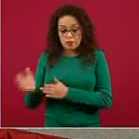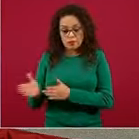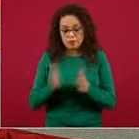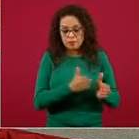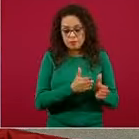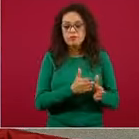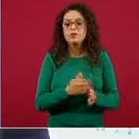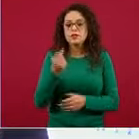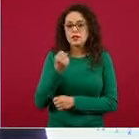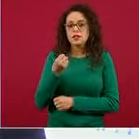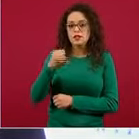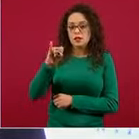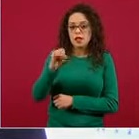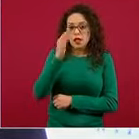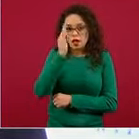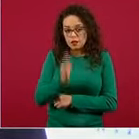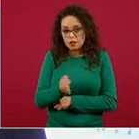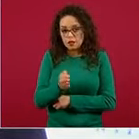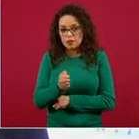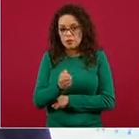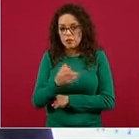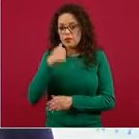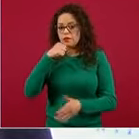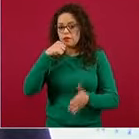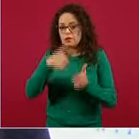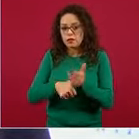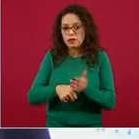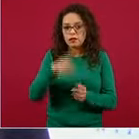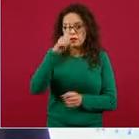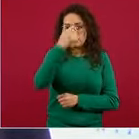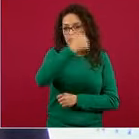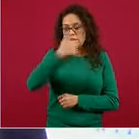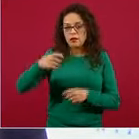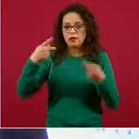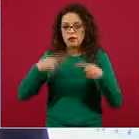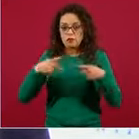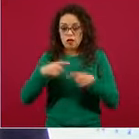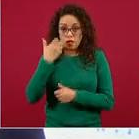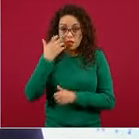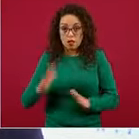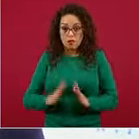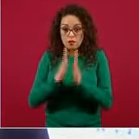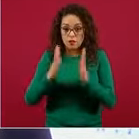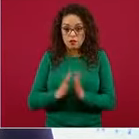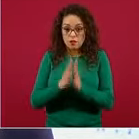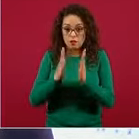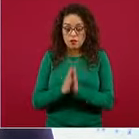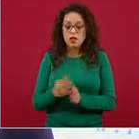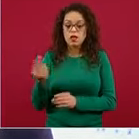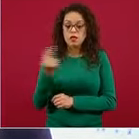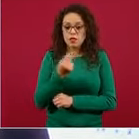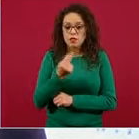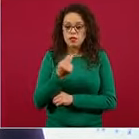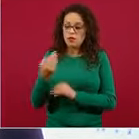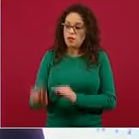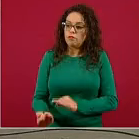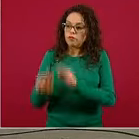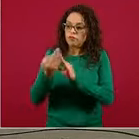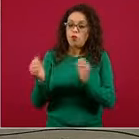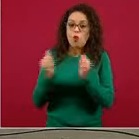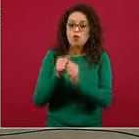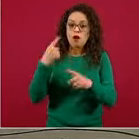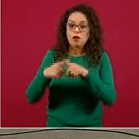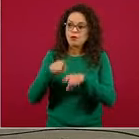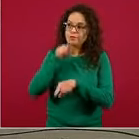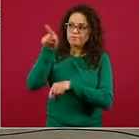de consentimiento, las aceptaciones directas que cada una de las personas que pueden o quieran participar lo harán directamente con la empresa.